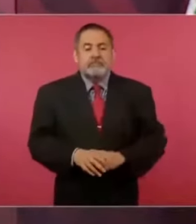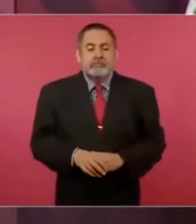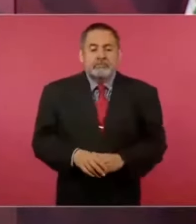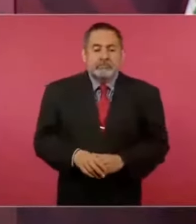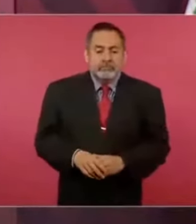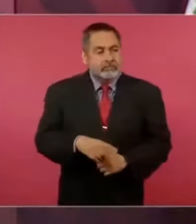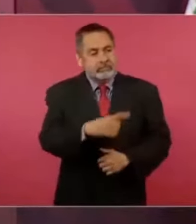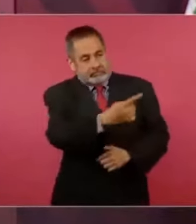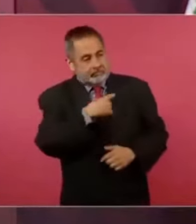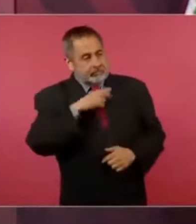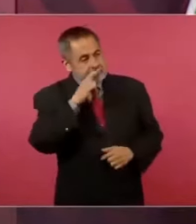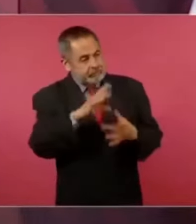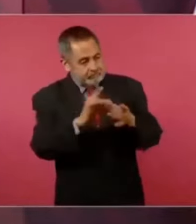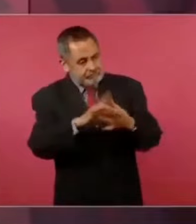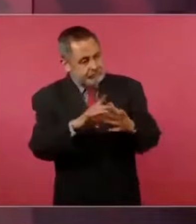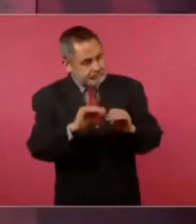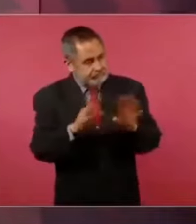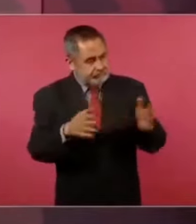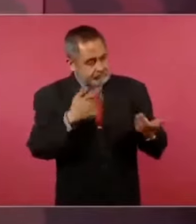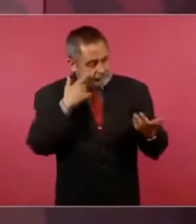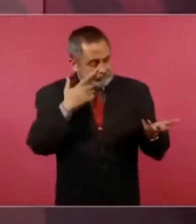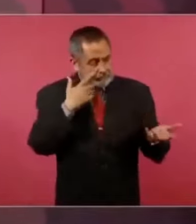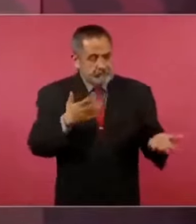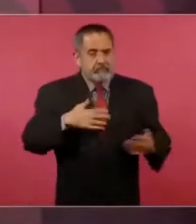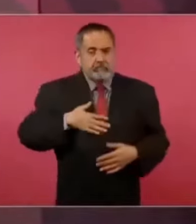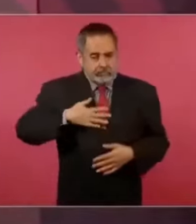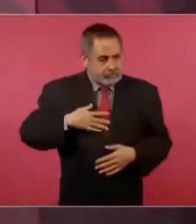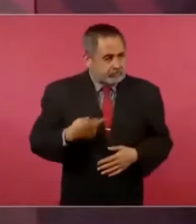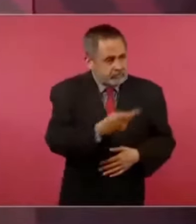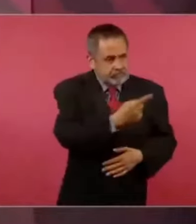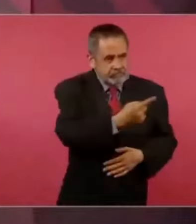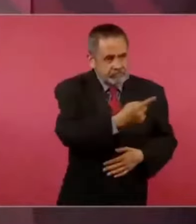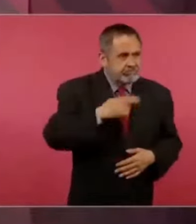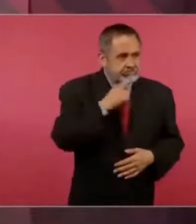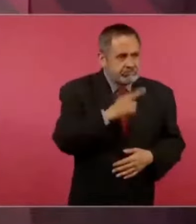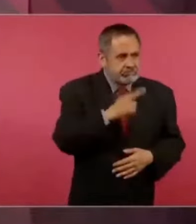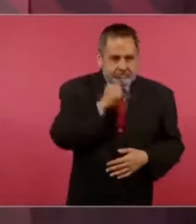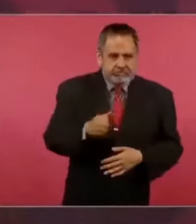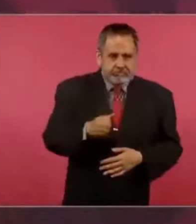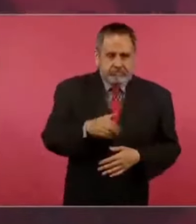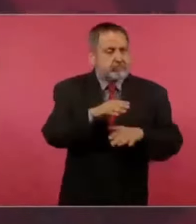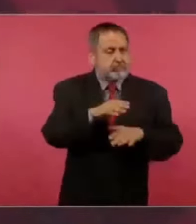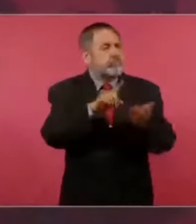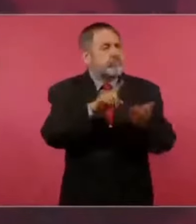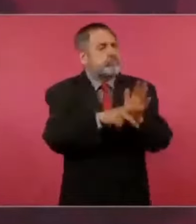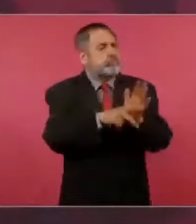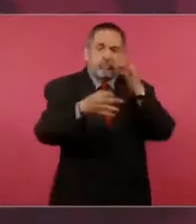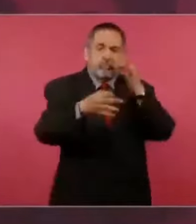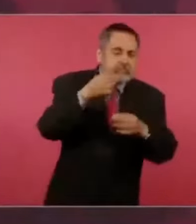su explicación, lo que aquí le pregunté sobre su reportaje,